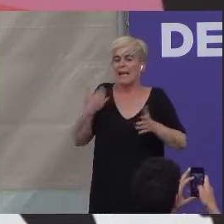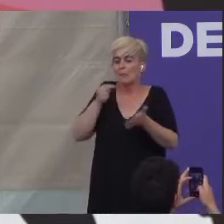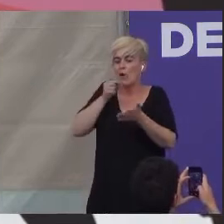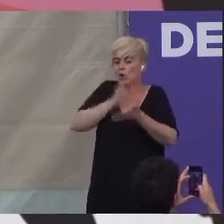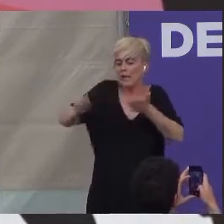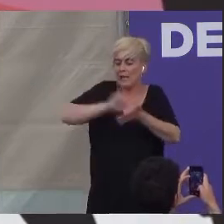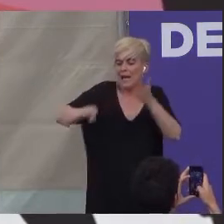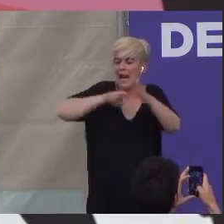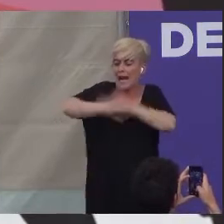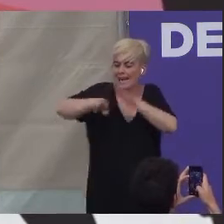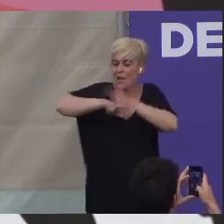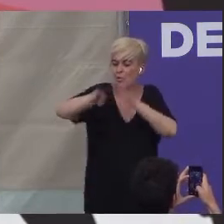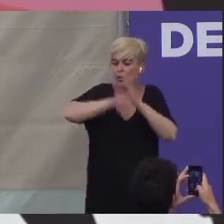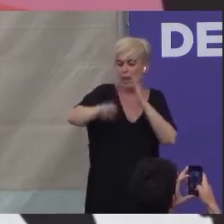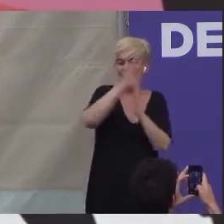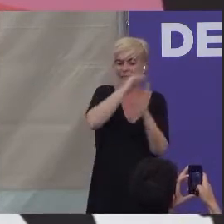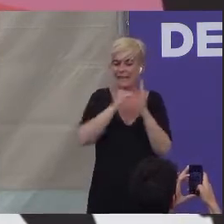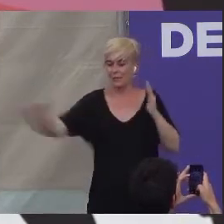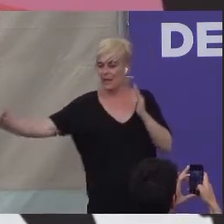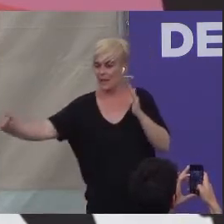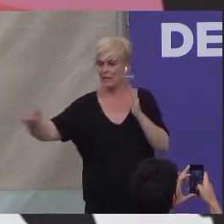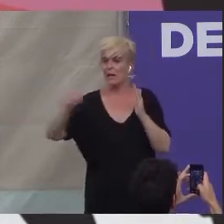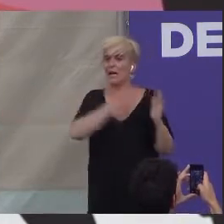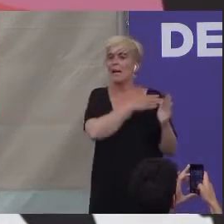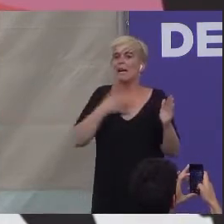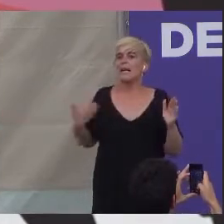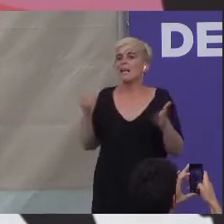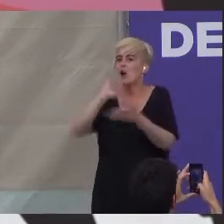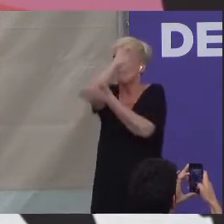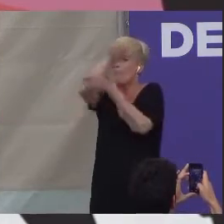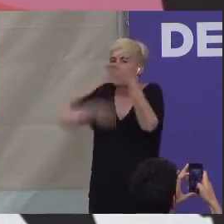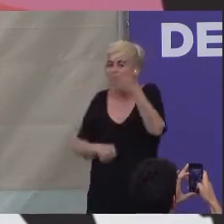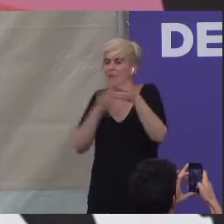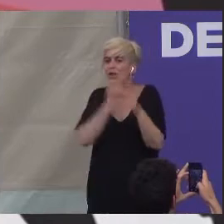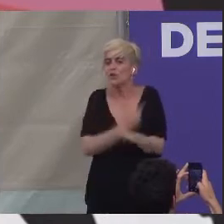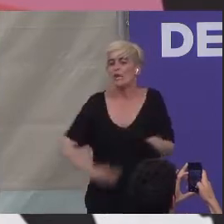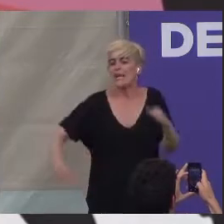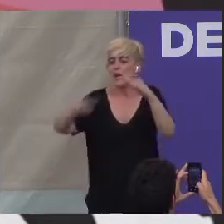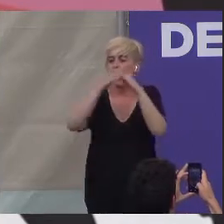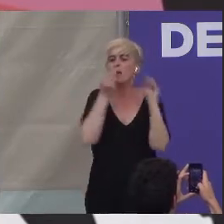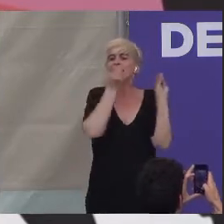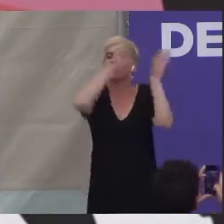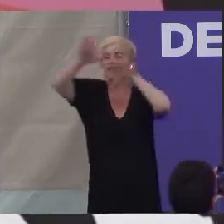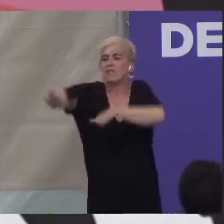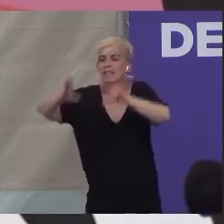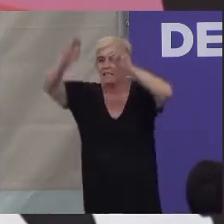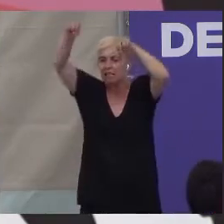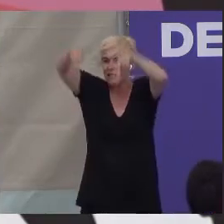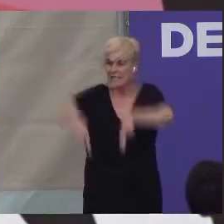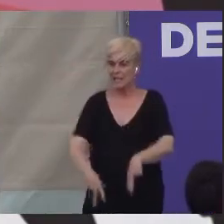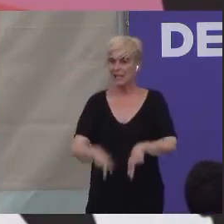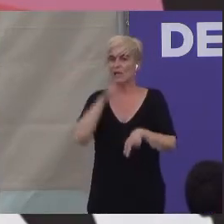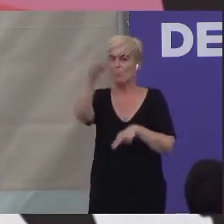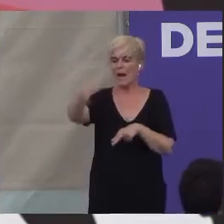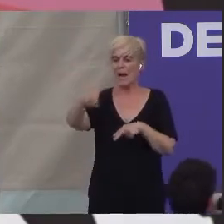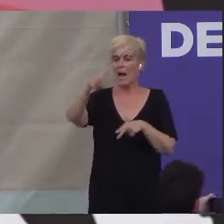para llevar a cabo la transversalización. Queremos permisos iguales e intransferibles para las mujeres y padres que trabajan